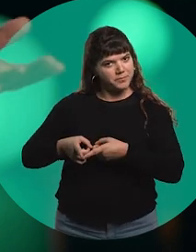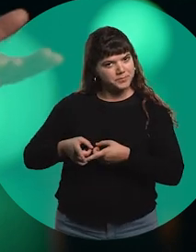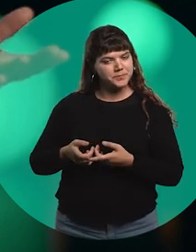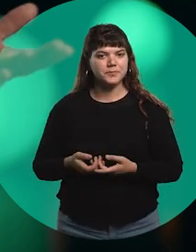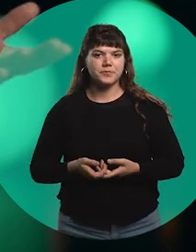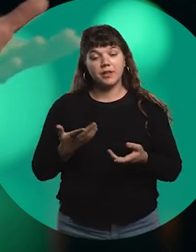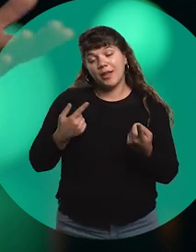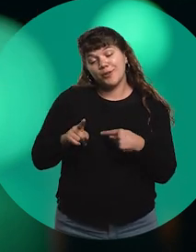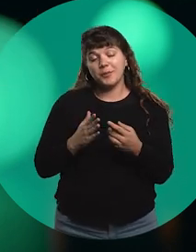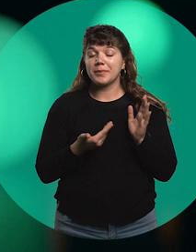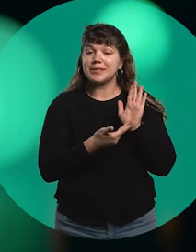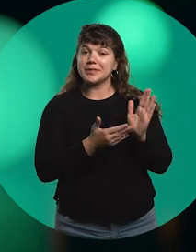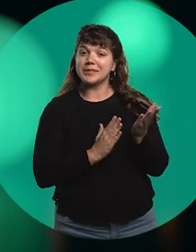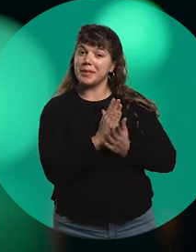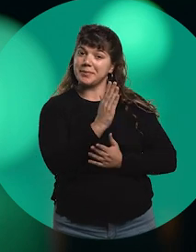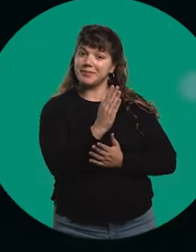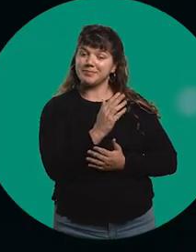va a ser la de siempre.